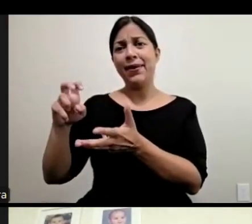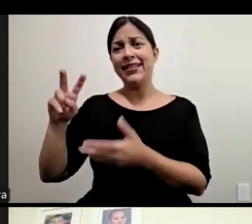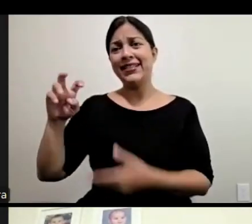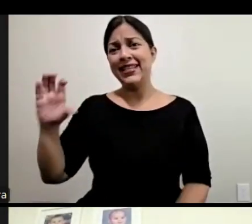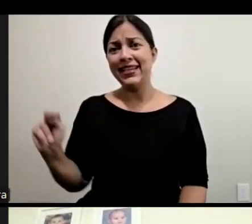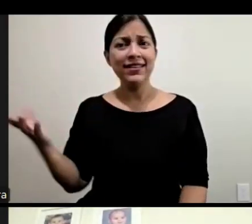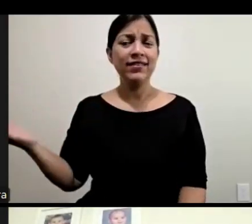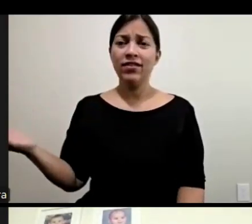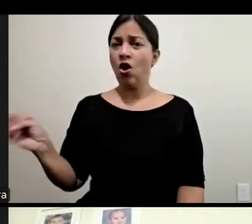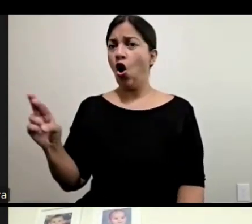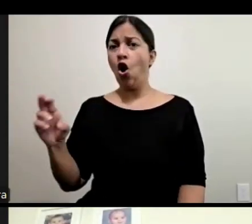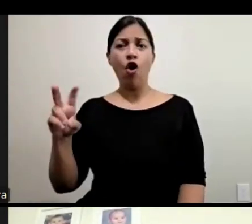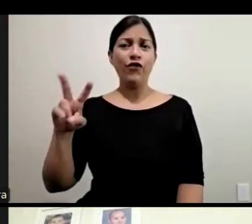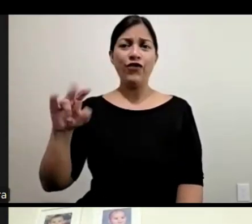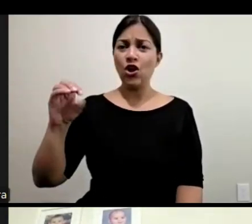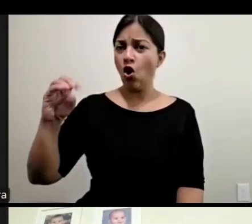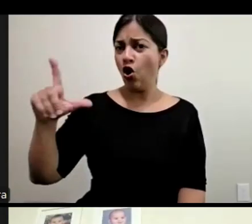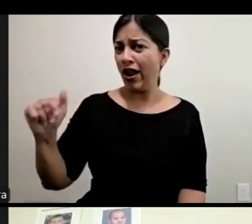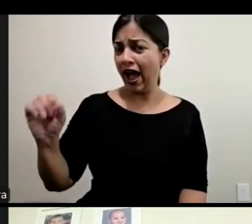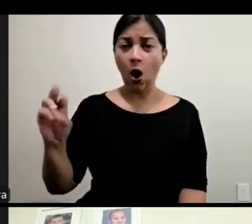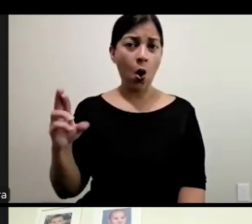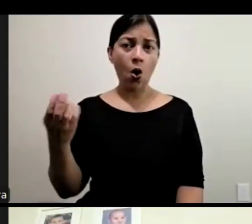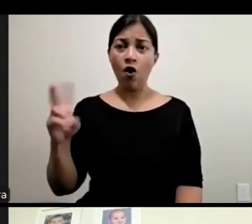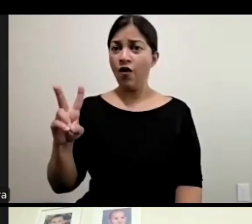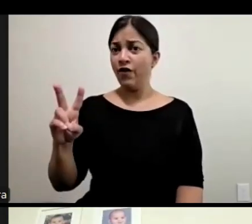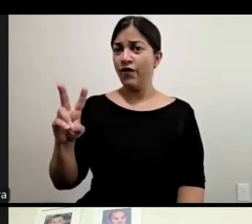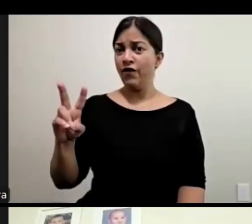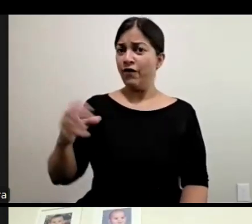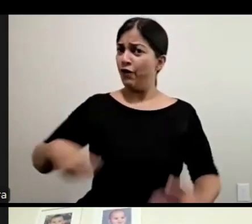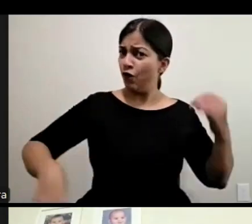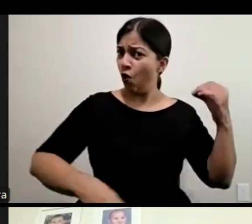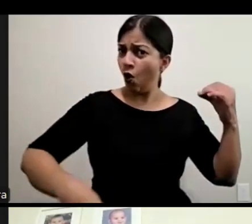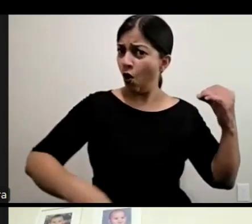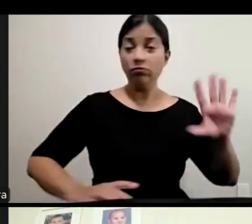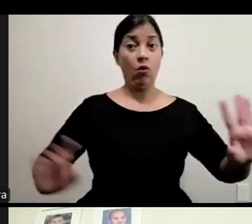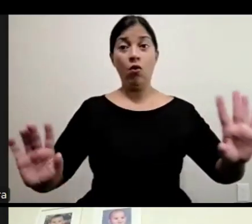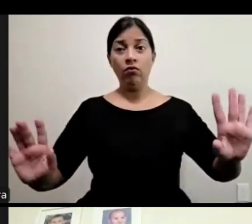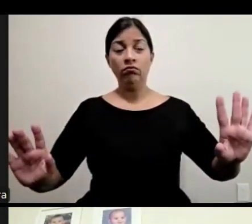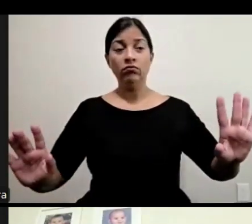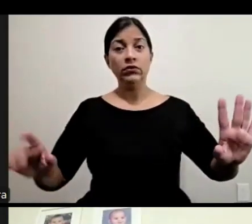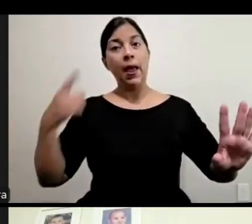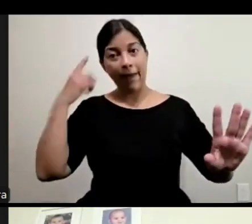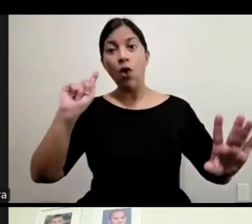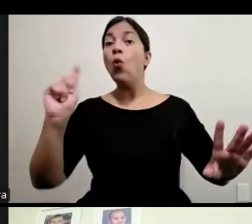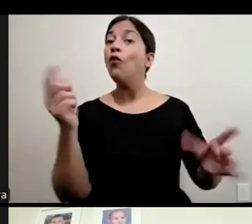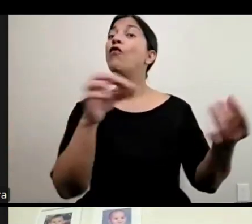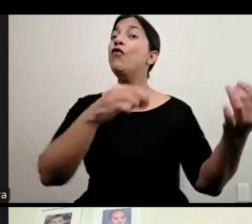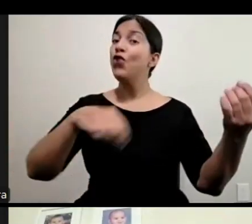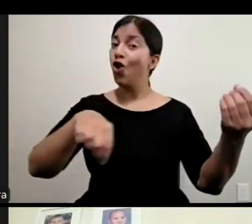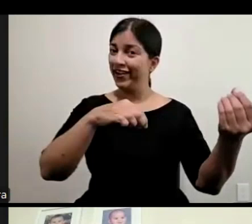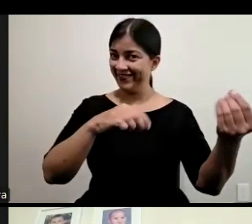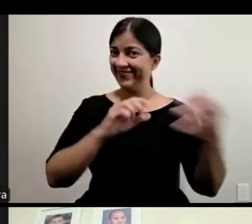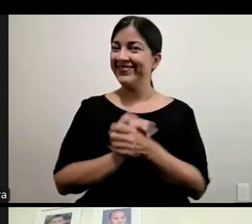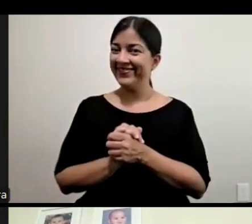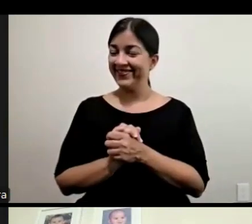una viola de gamba o un violonchelo, es para ser interpretado por un violín. Anótate Entonces, eso, Chena, anótate eso. sí,